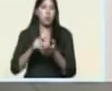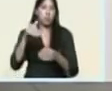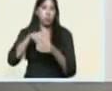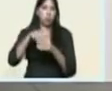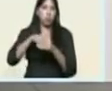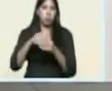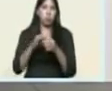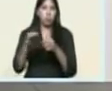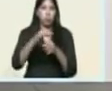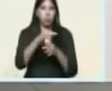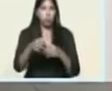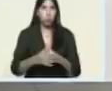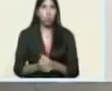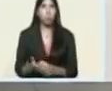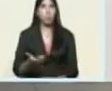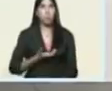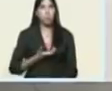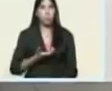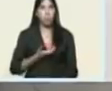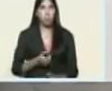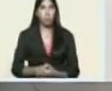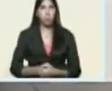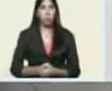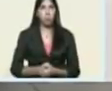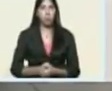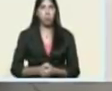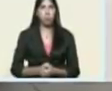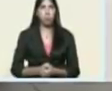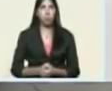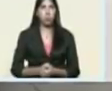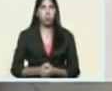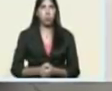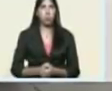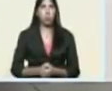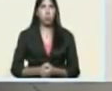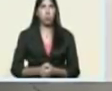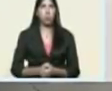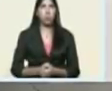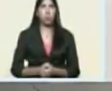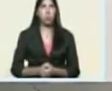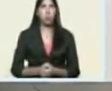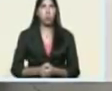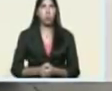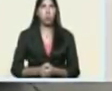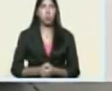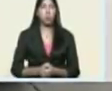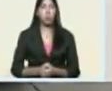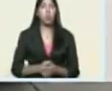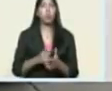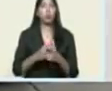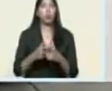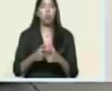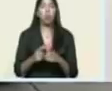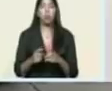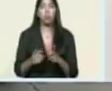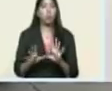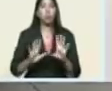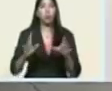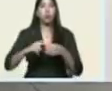del proceso político democrático, y que iban a llamar a la abstención.